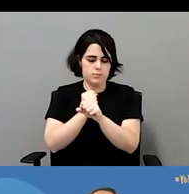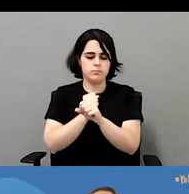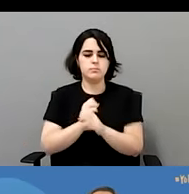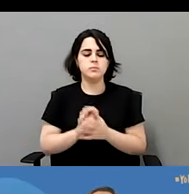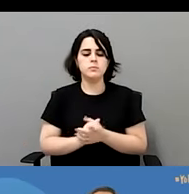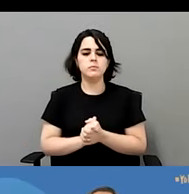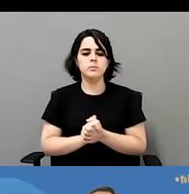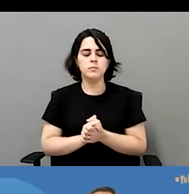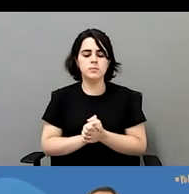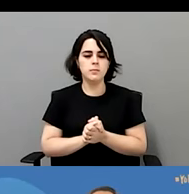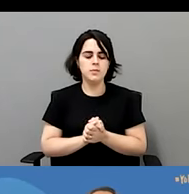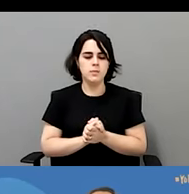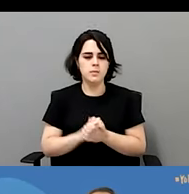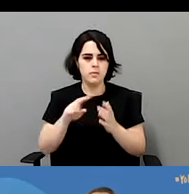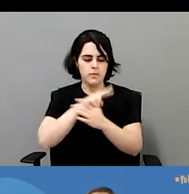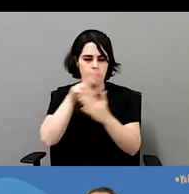En